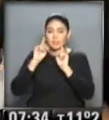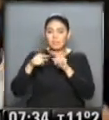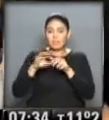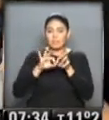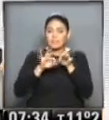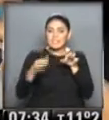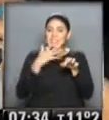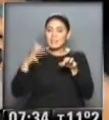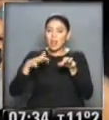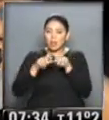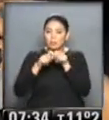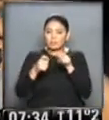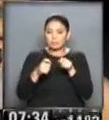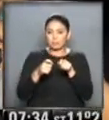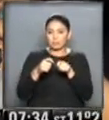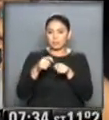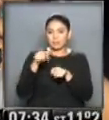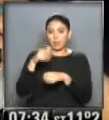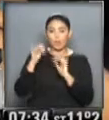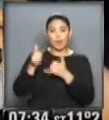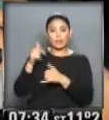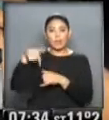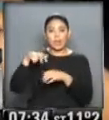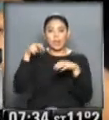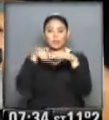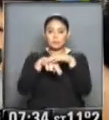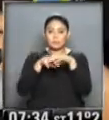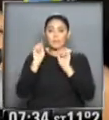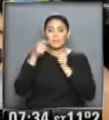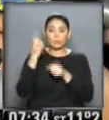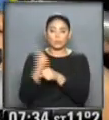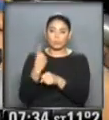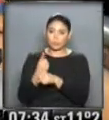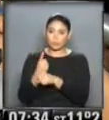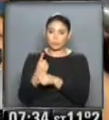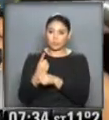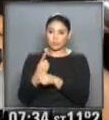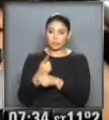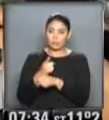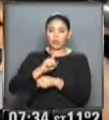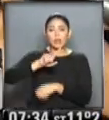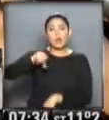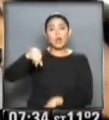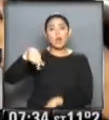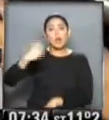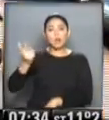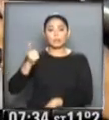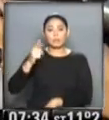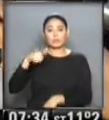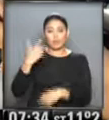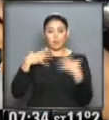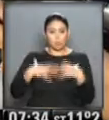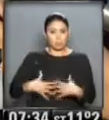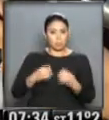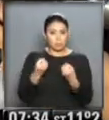oclusión arterial. Este chico está en este momento en terapia intensiva. El resto de su organismo está